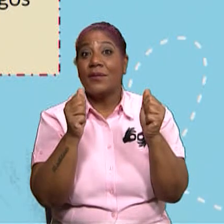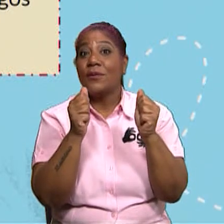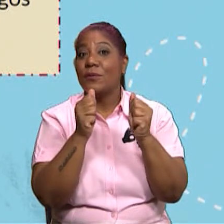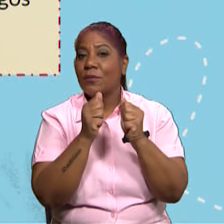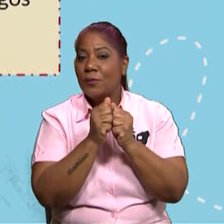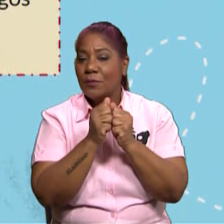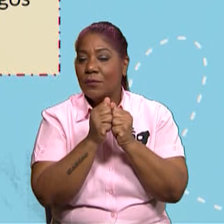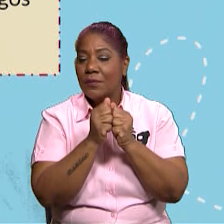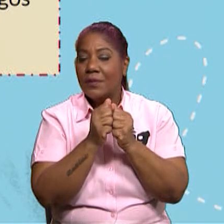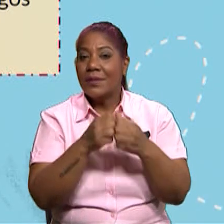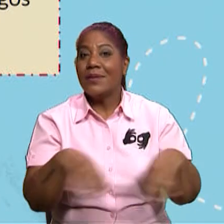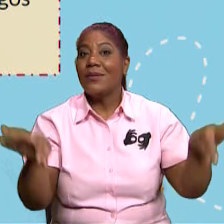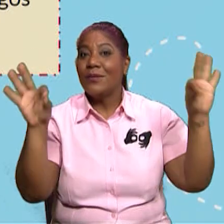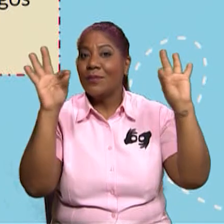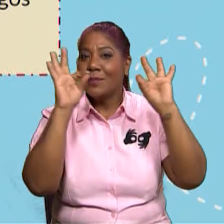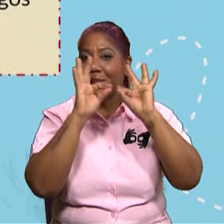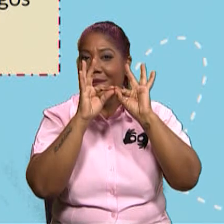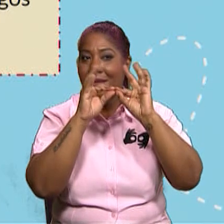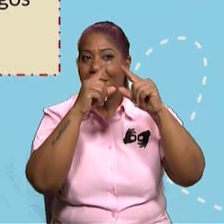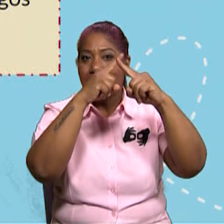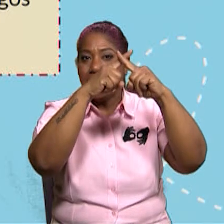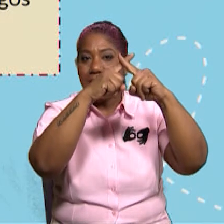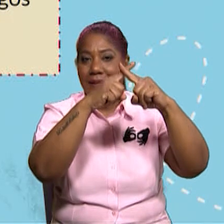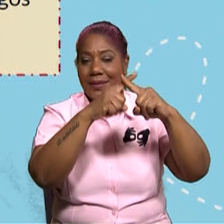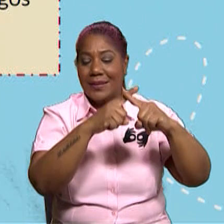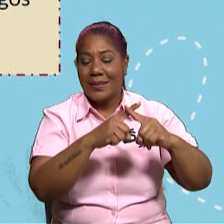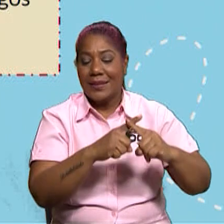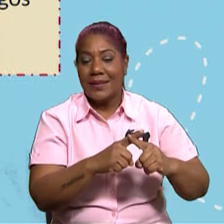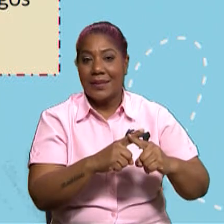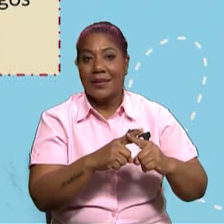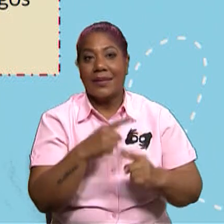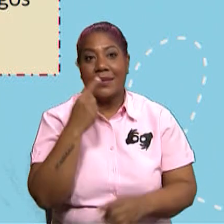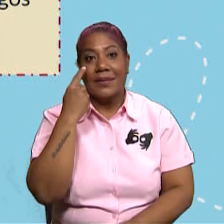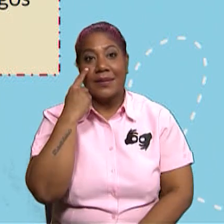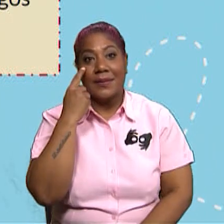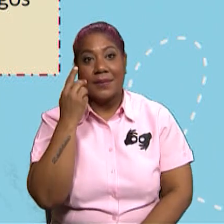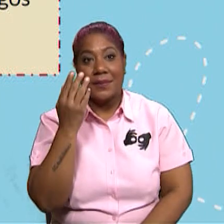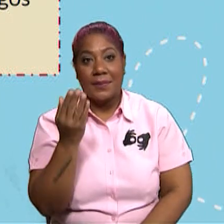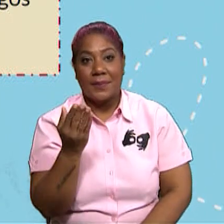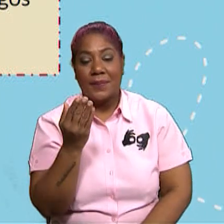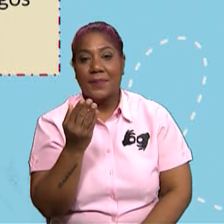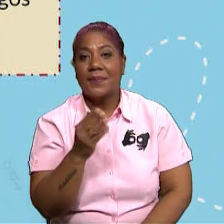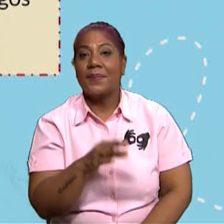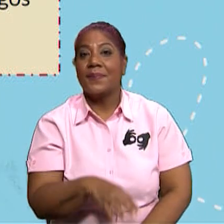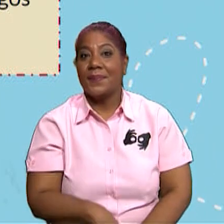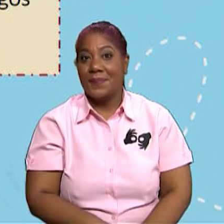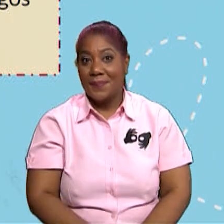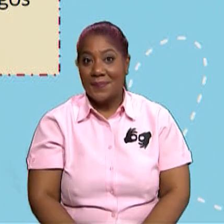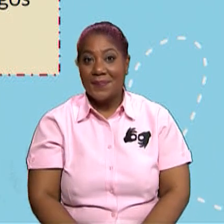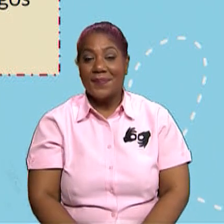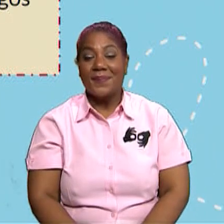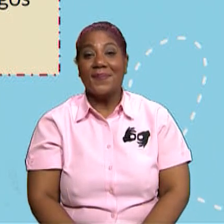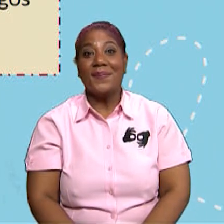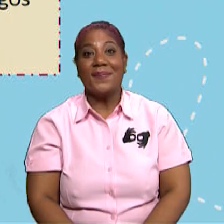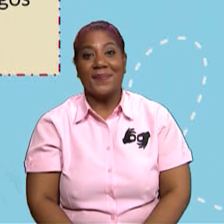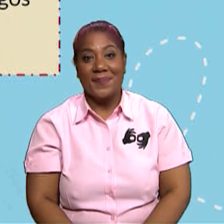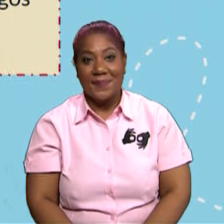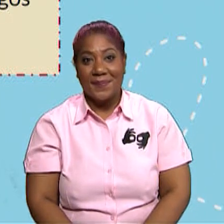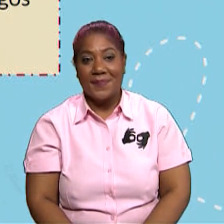multiplicar. Y para eso vamos a recordar algunas de ellas. Para obtener la respuesta de la